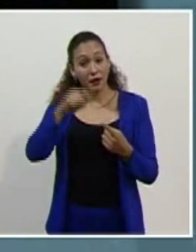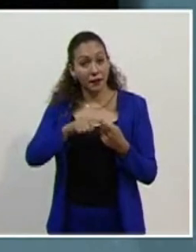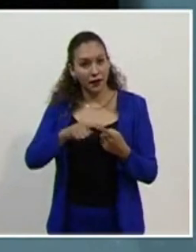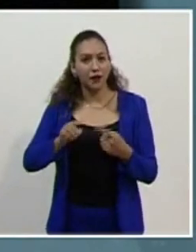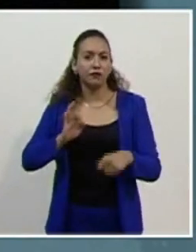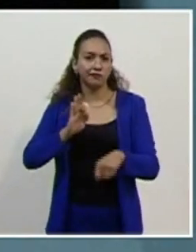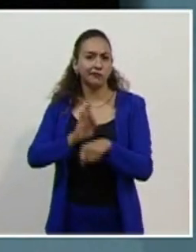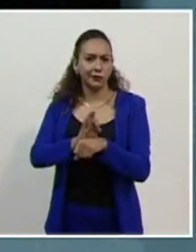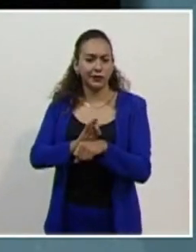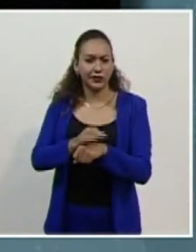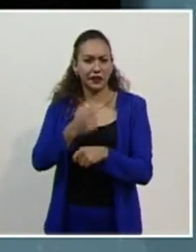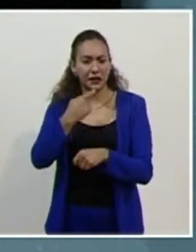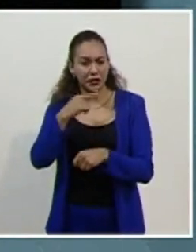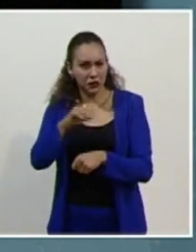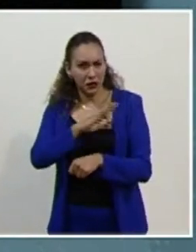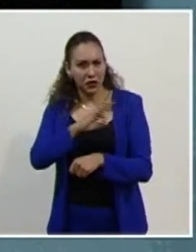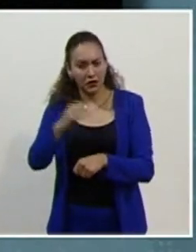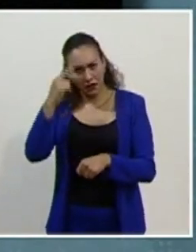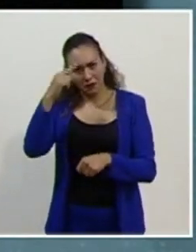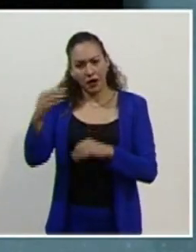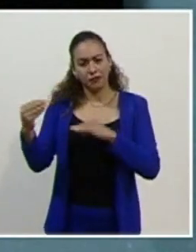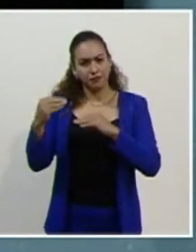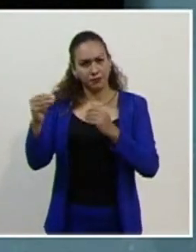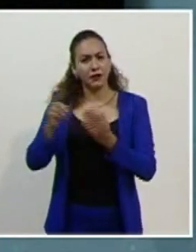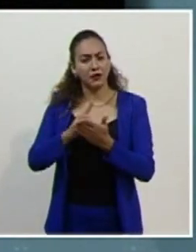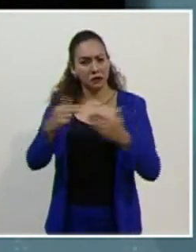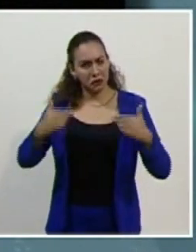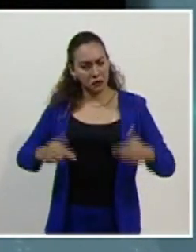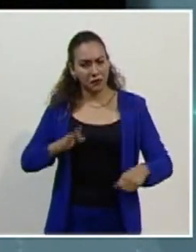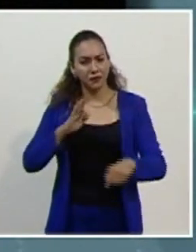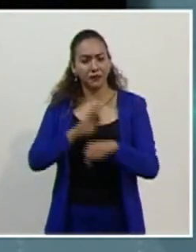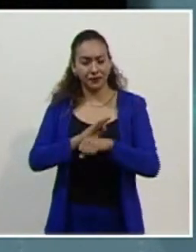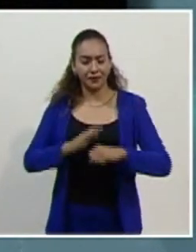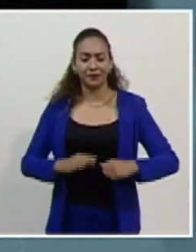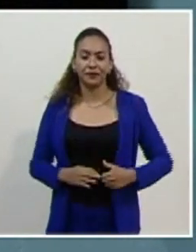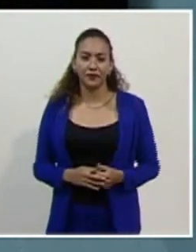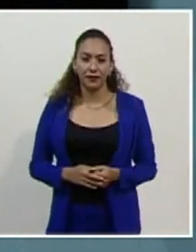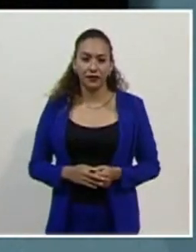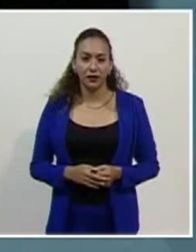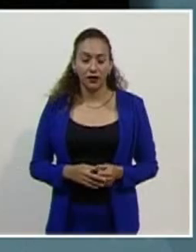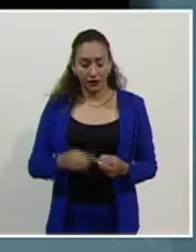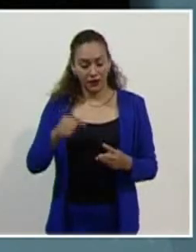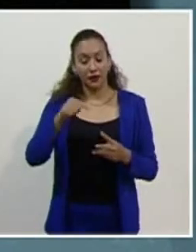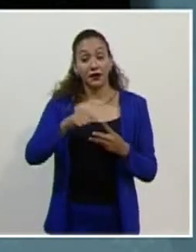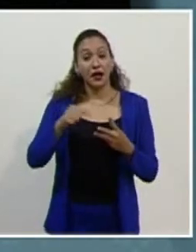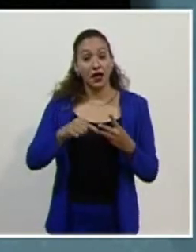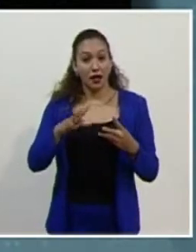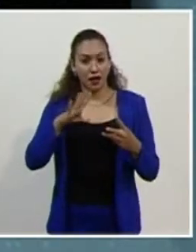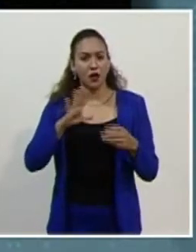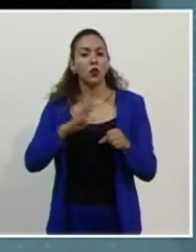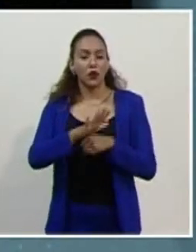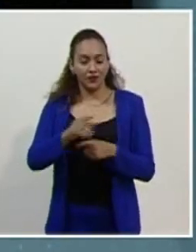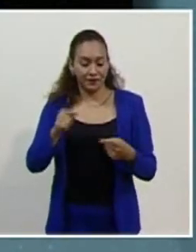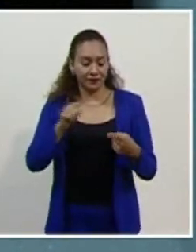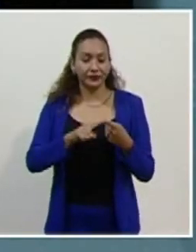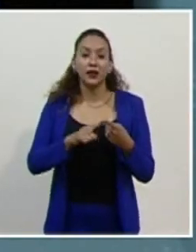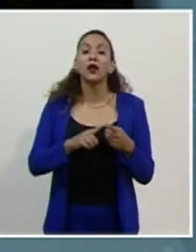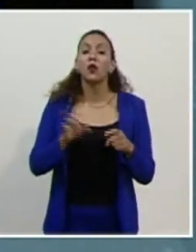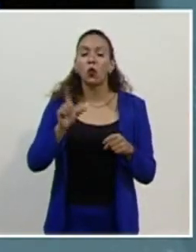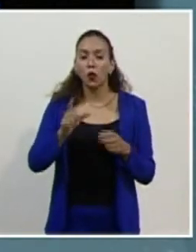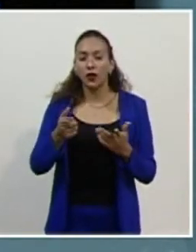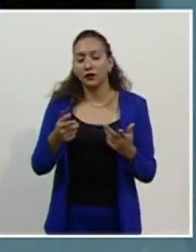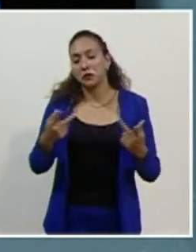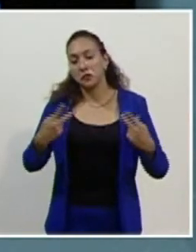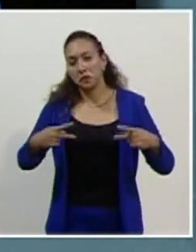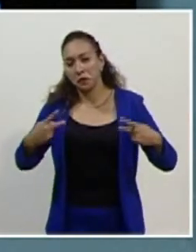explicó la Unidad General de Conocimiento Científico y Derechos Humanos de la Suprema Corte. Por una parte está el interés jurídico, cuando